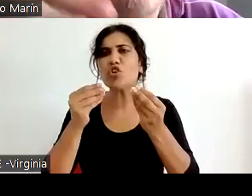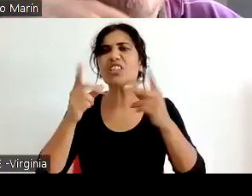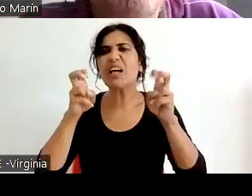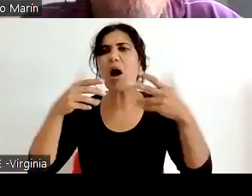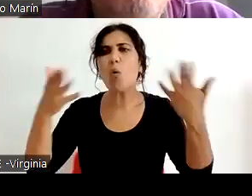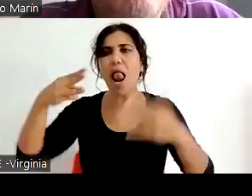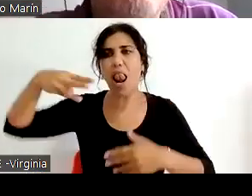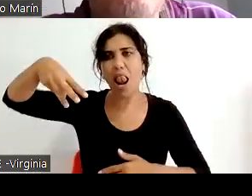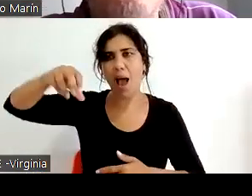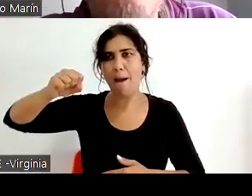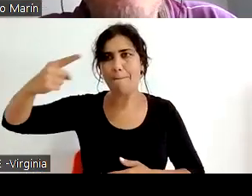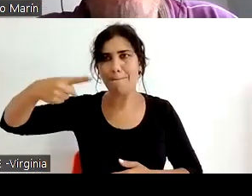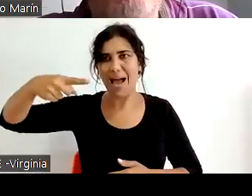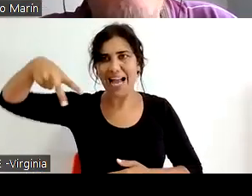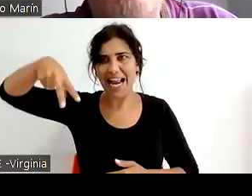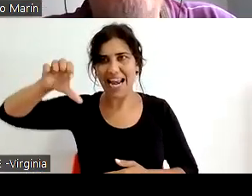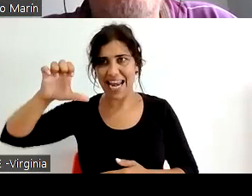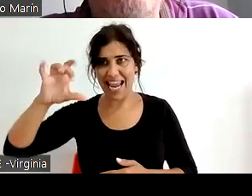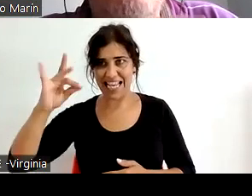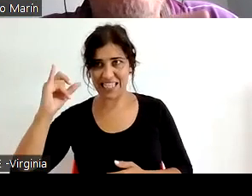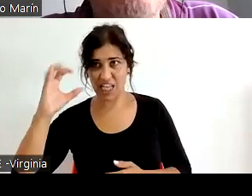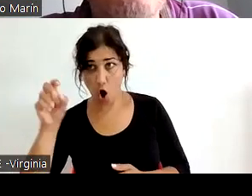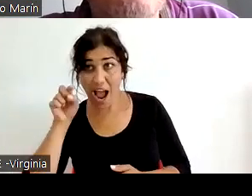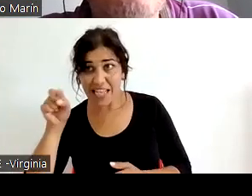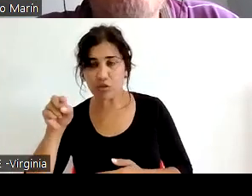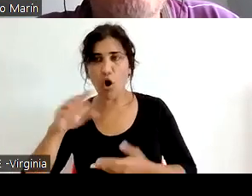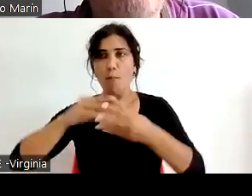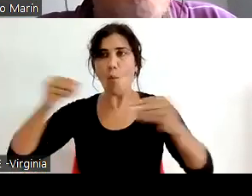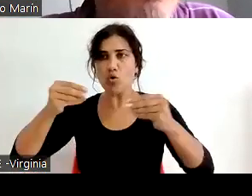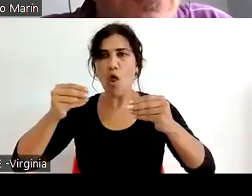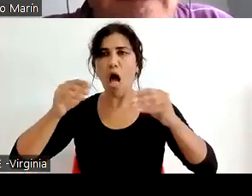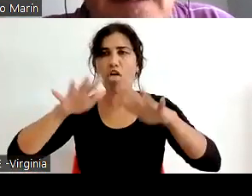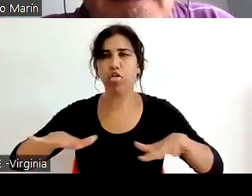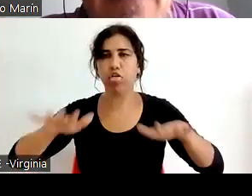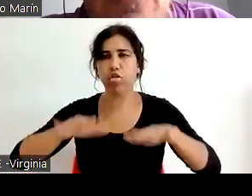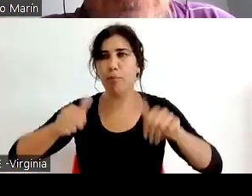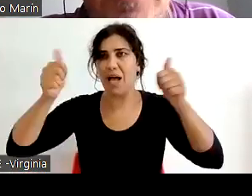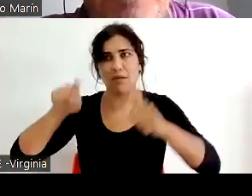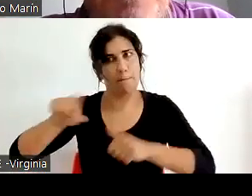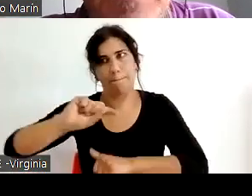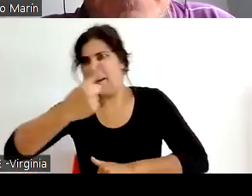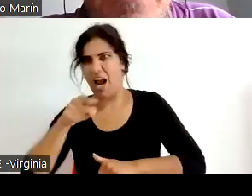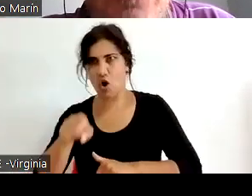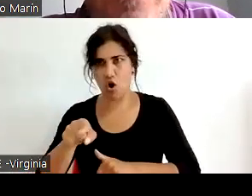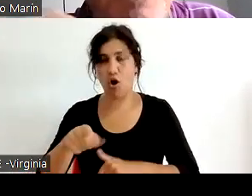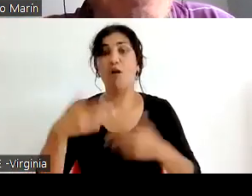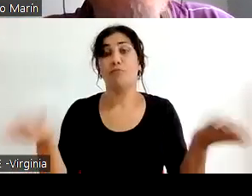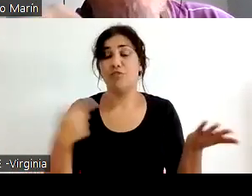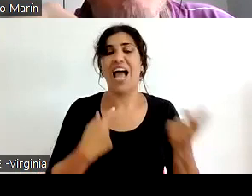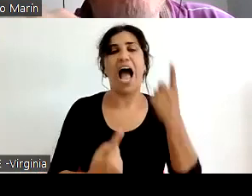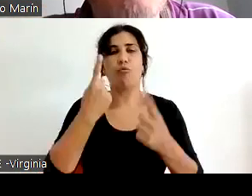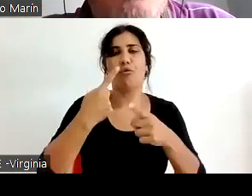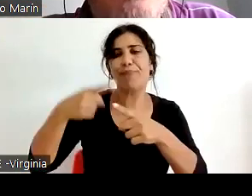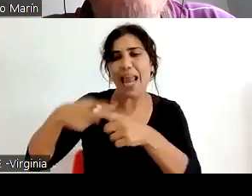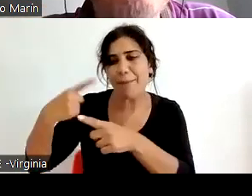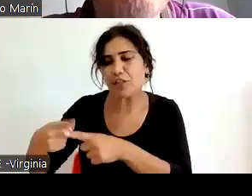quizás el mejor relajante muscular natural que existe. Pues como os digo, determinados elementos,